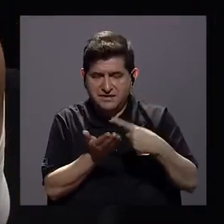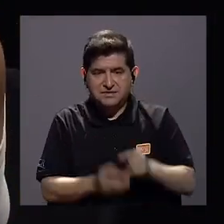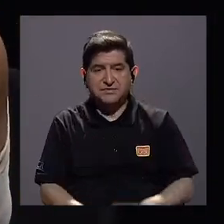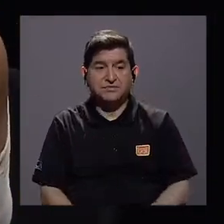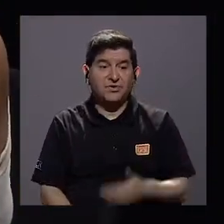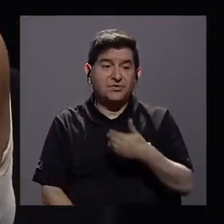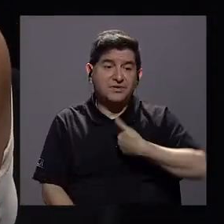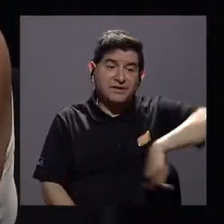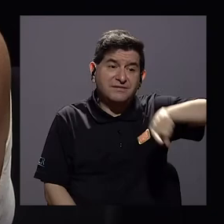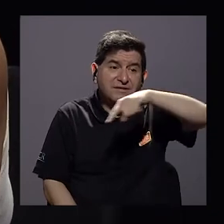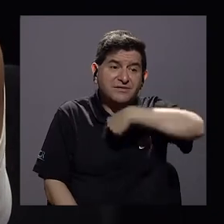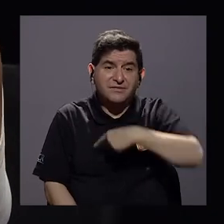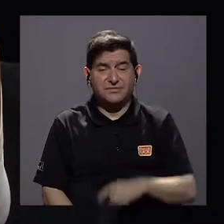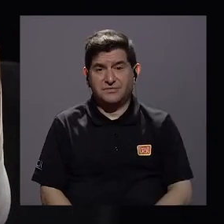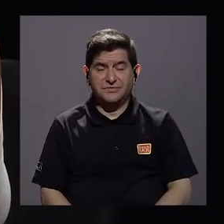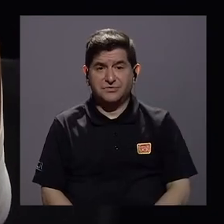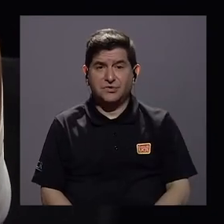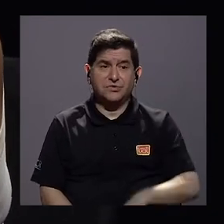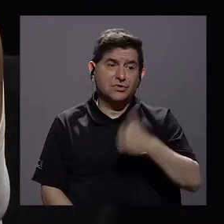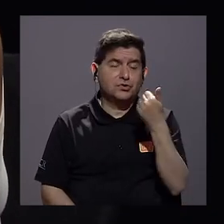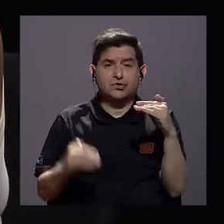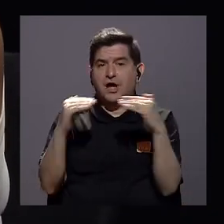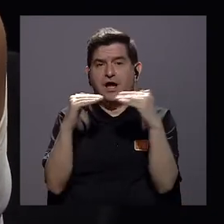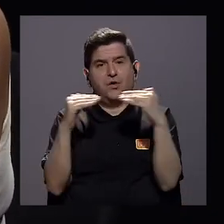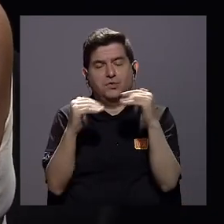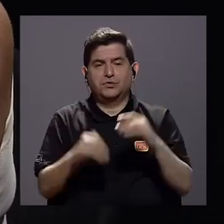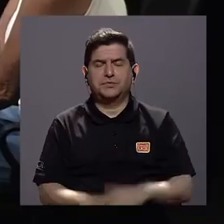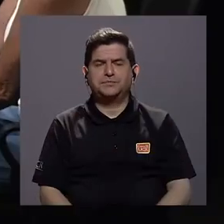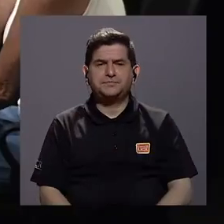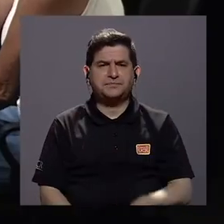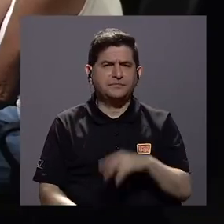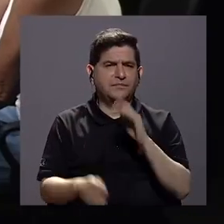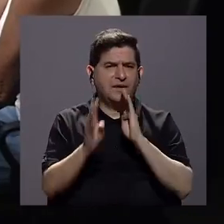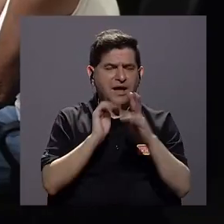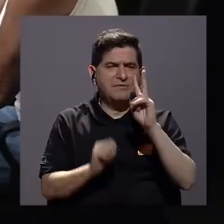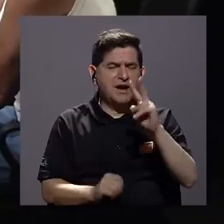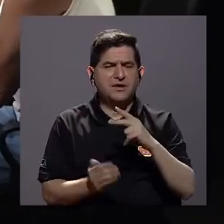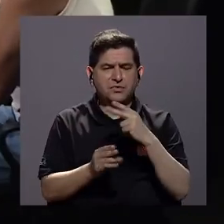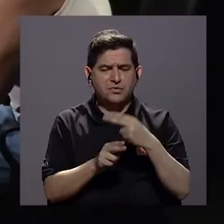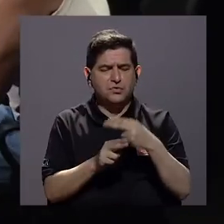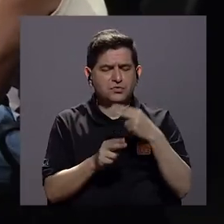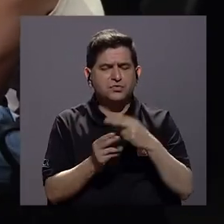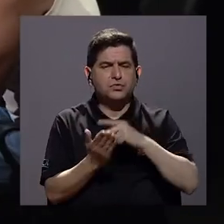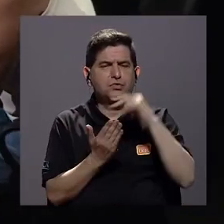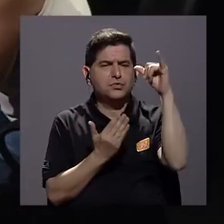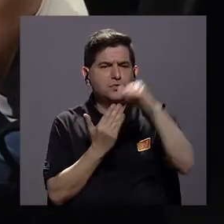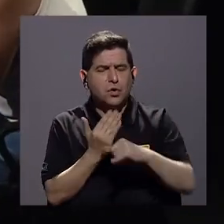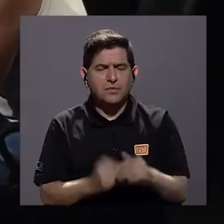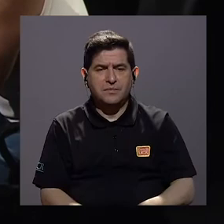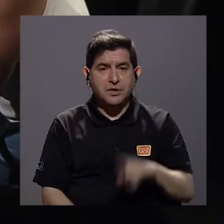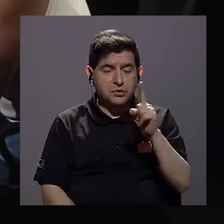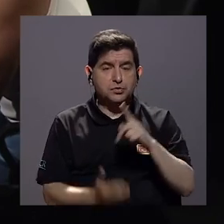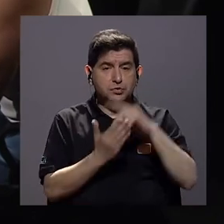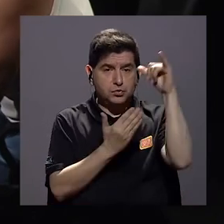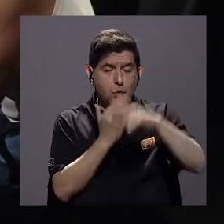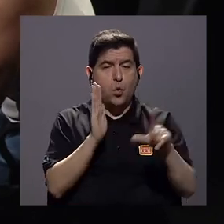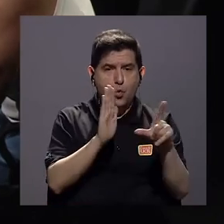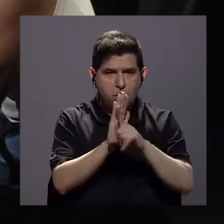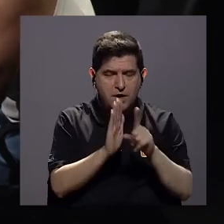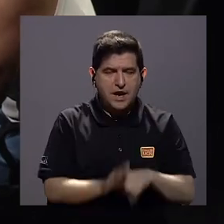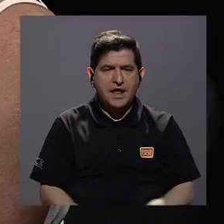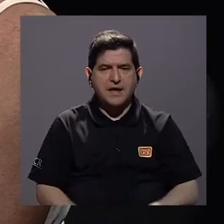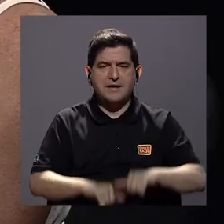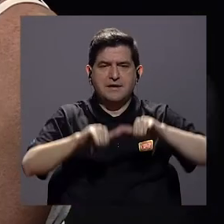que tendríamos que llevar a otro nivel. Ahora, hablemos de los dos nombres de los proyectos, porque son cosas que están ahí. Tenemos un proyecto de ley para